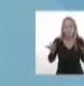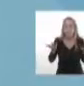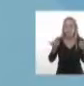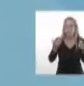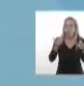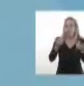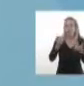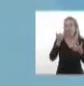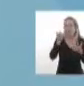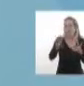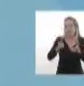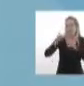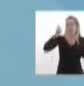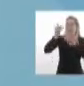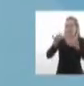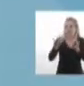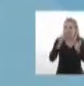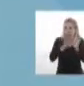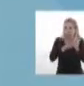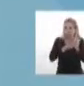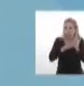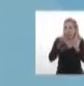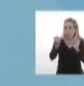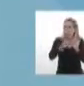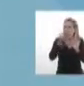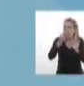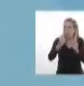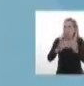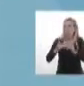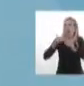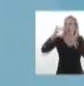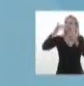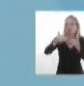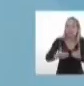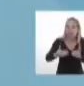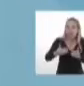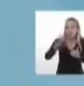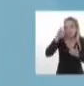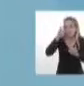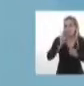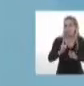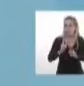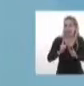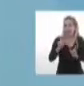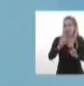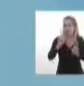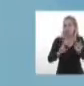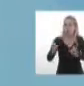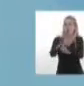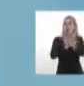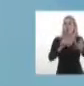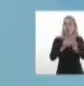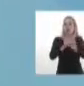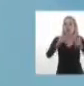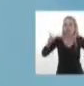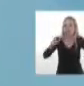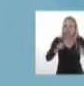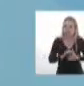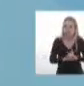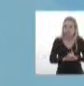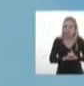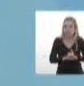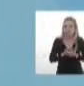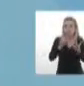todos como es lo más normal del mundo no encontrar su identidad en el gobierno una identidad determinada yo lo que